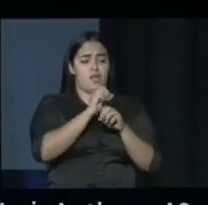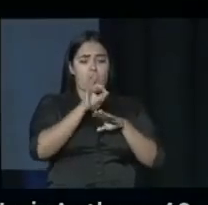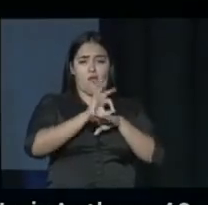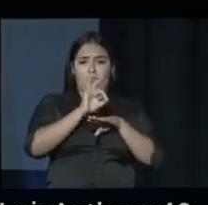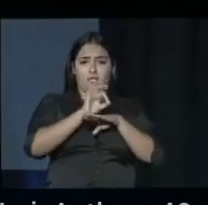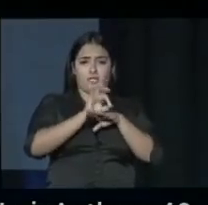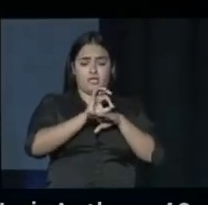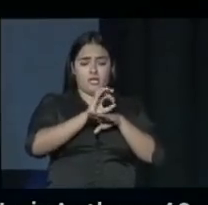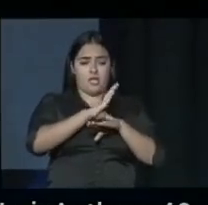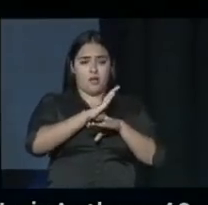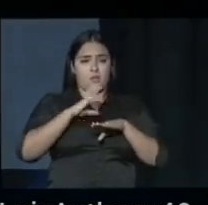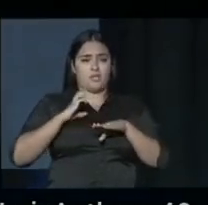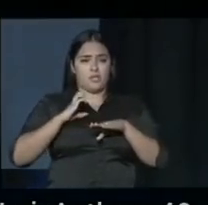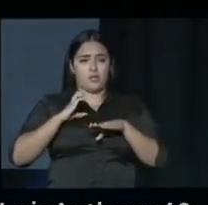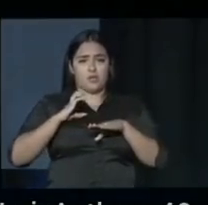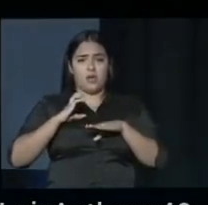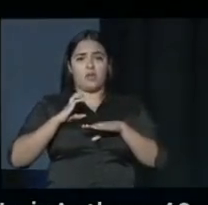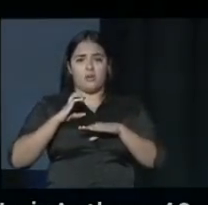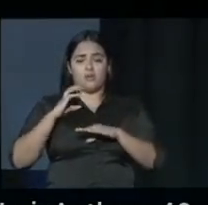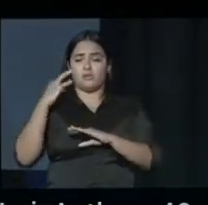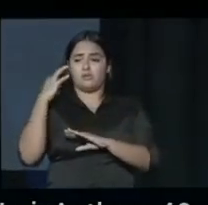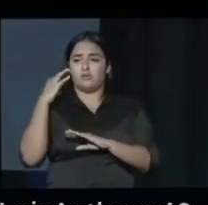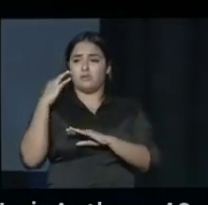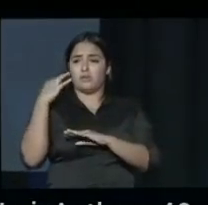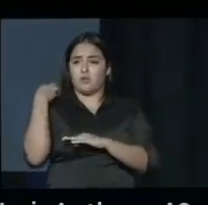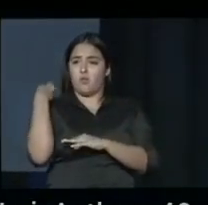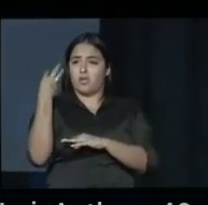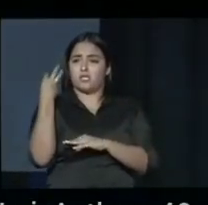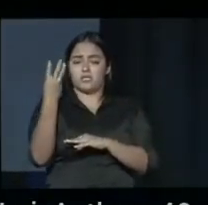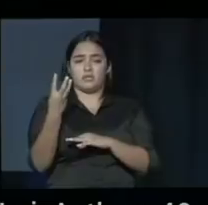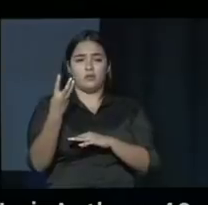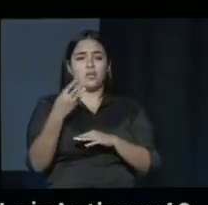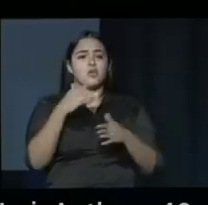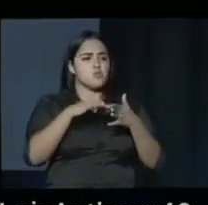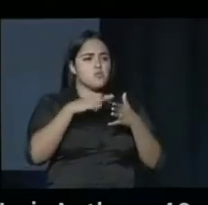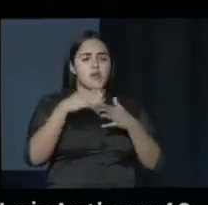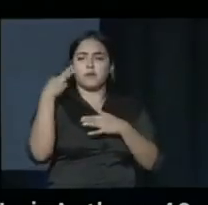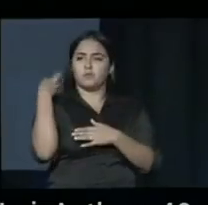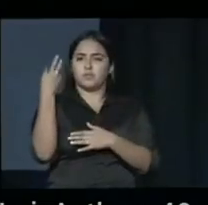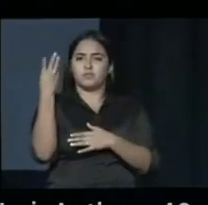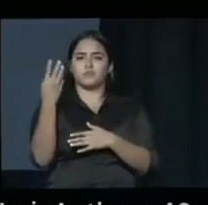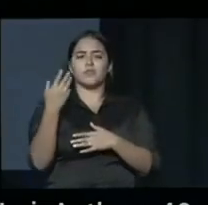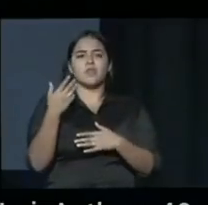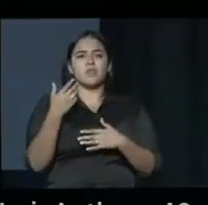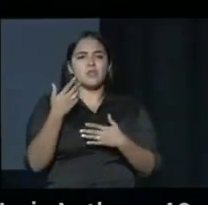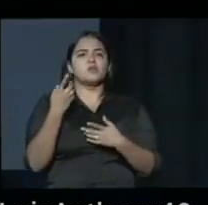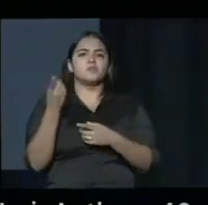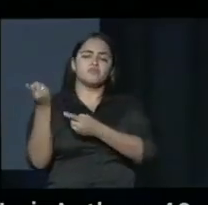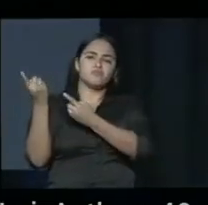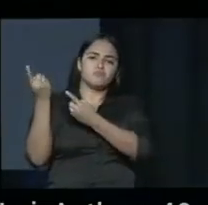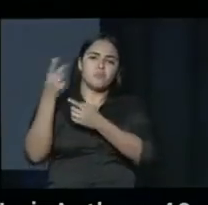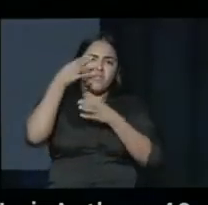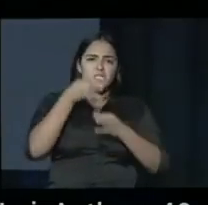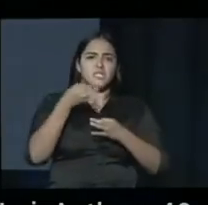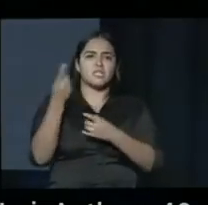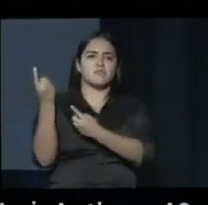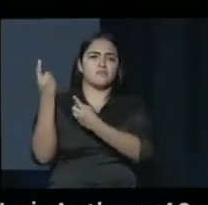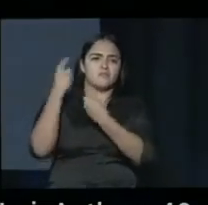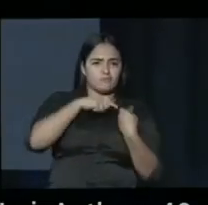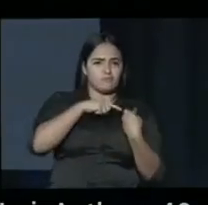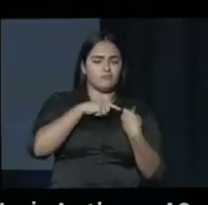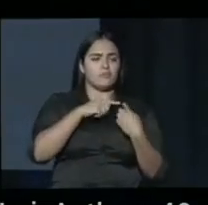Baltasar Corrada del Río mientras estudiaba Derecho en Washington y me motivó a regresar a la isla para criar a mis hijos aquí,